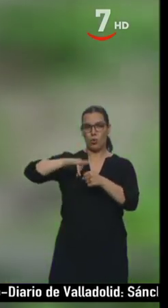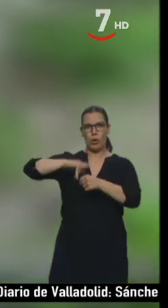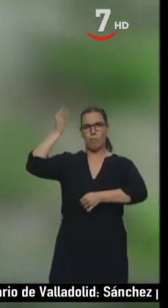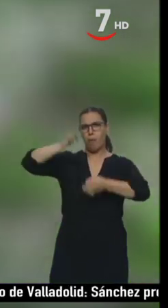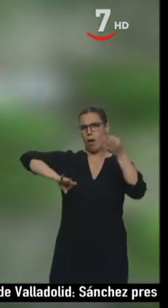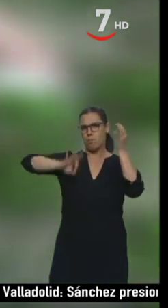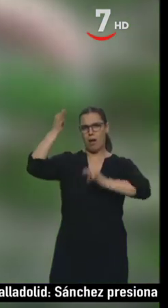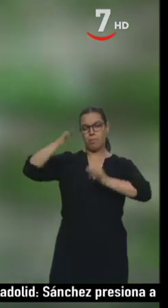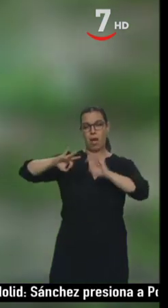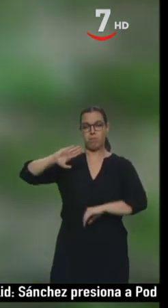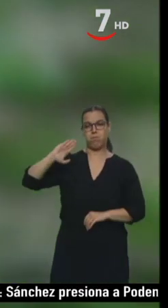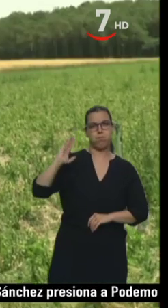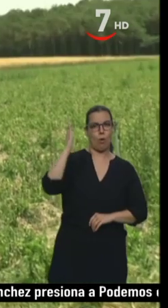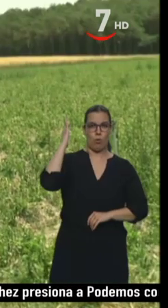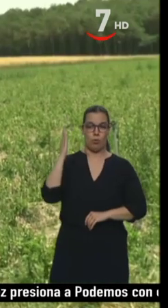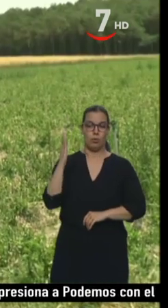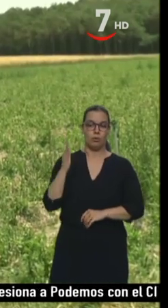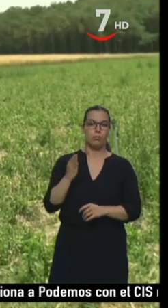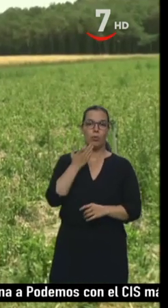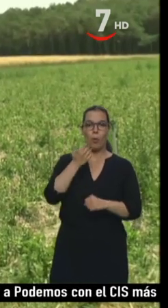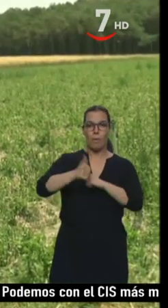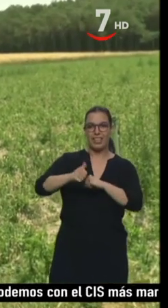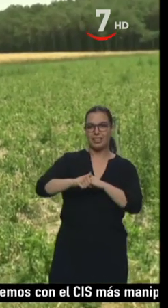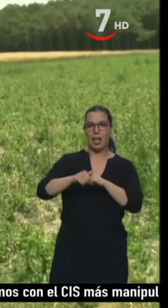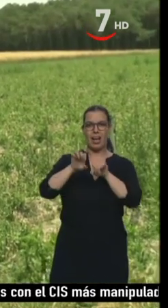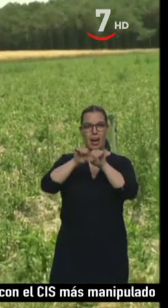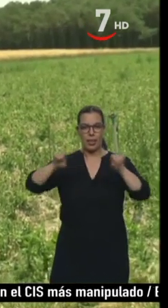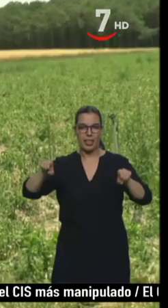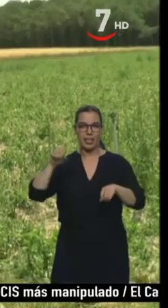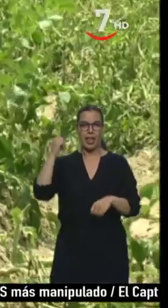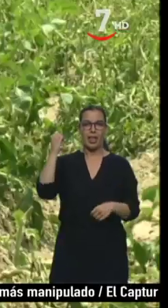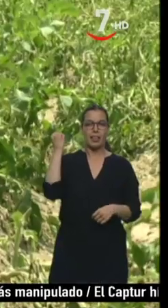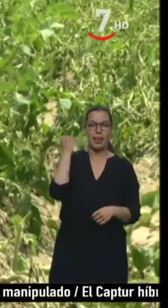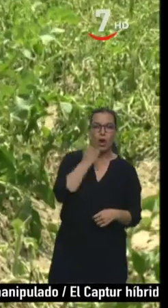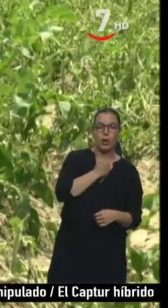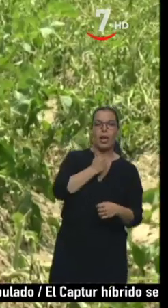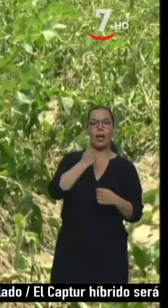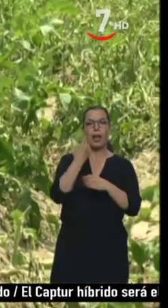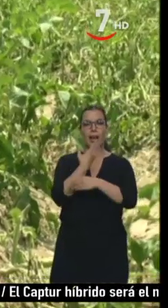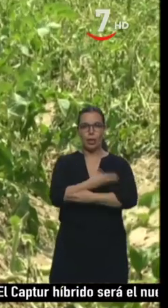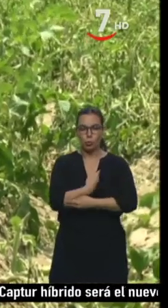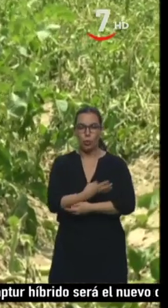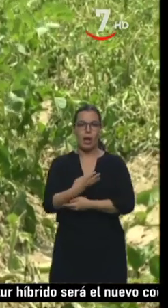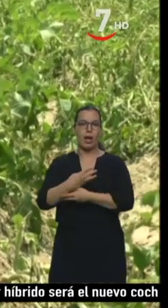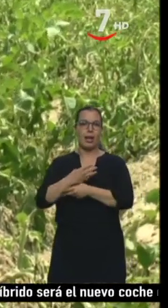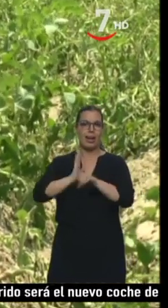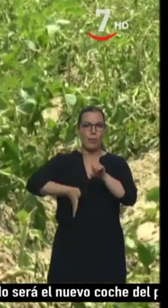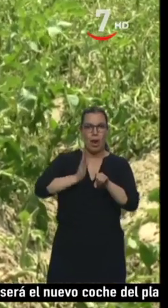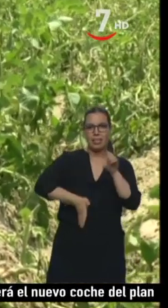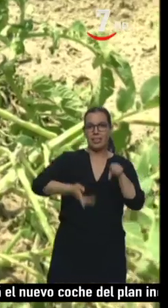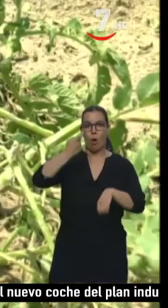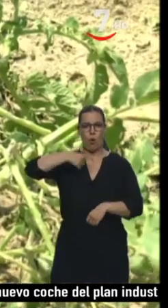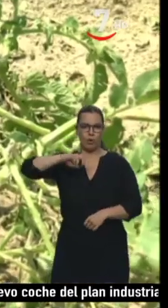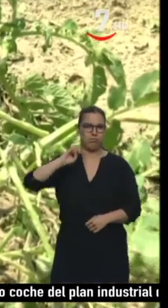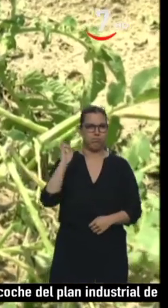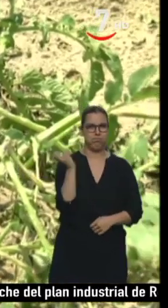el granizo en cultivos de regadío como patata, calabacín, zanahoria, lechuga, remolacha o ajo. Denuncian que el granizo